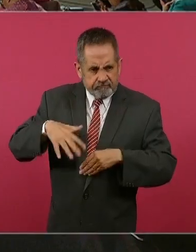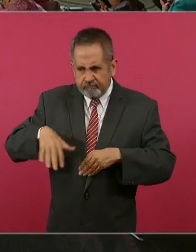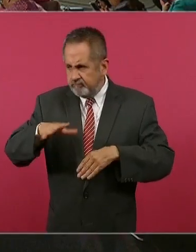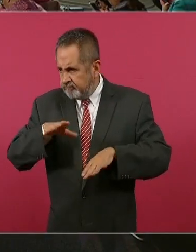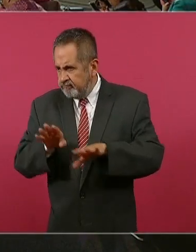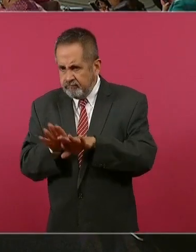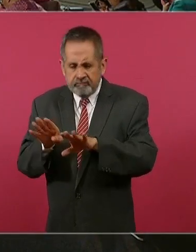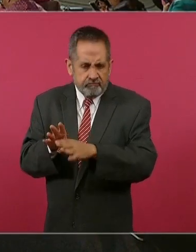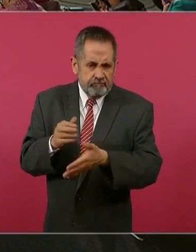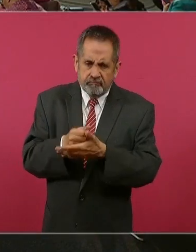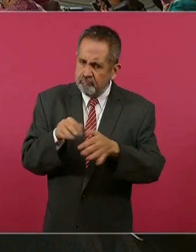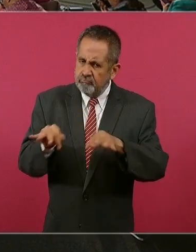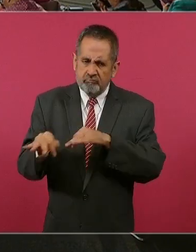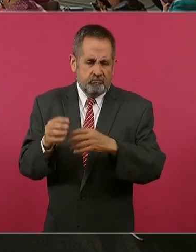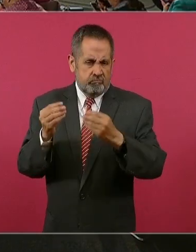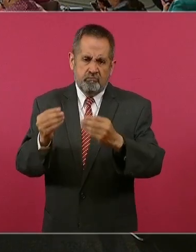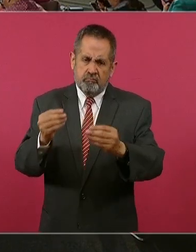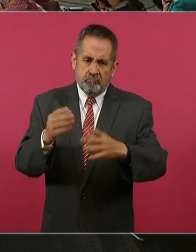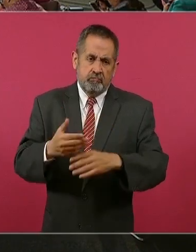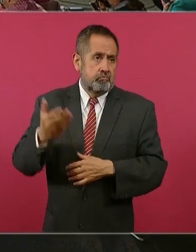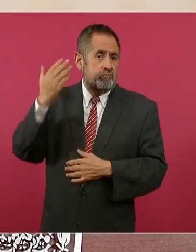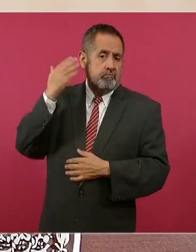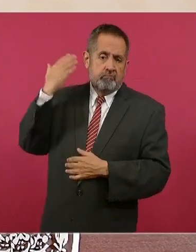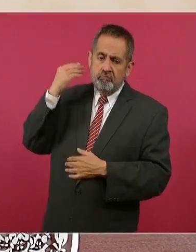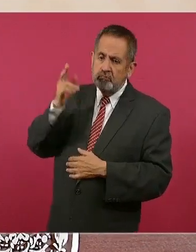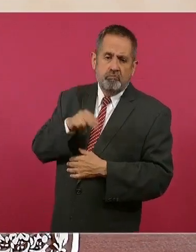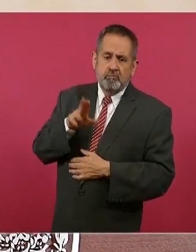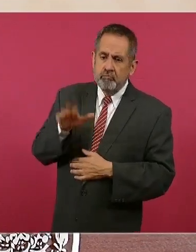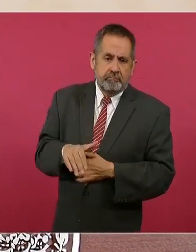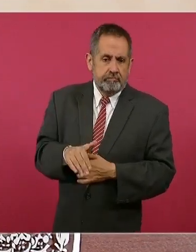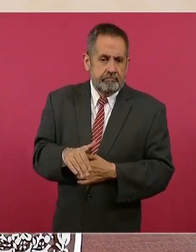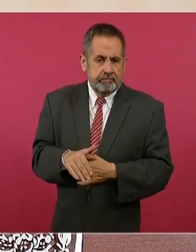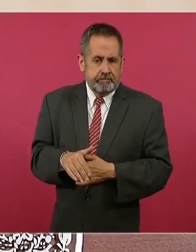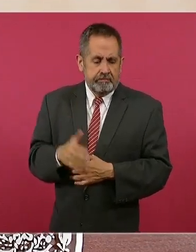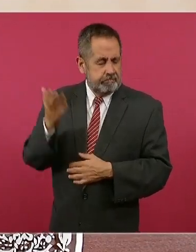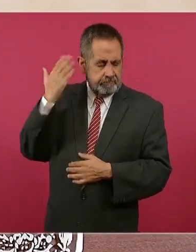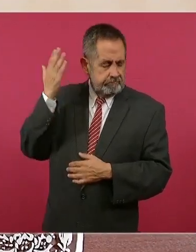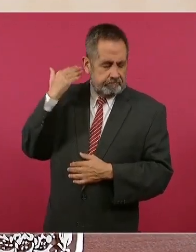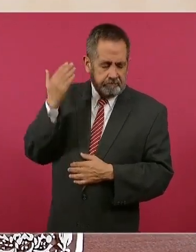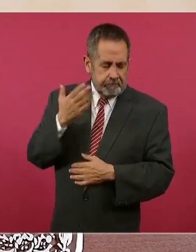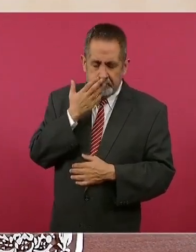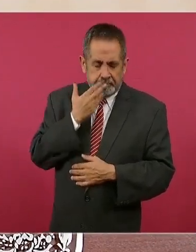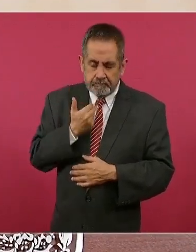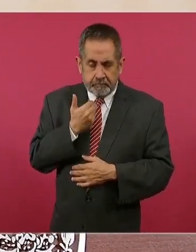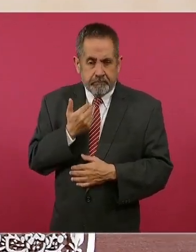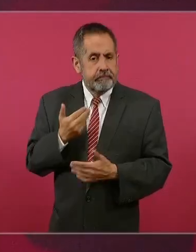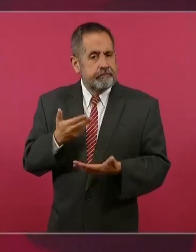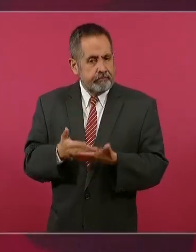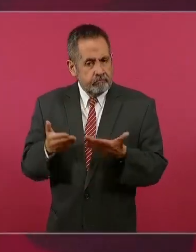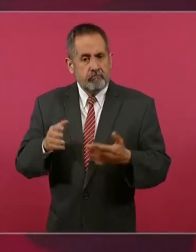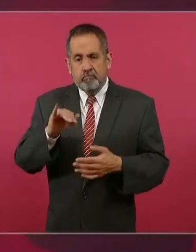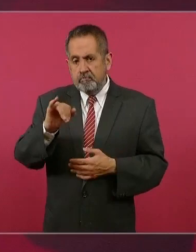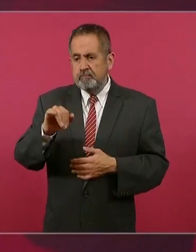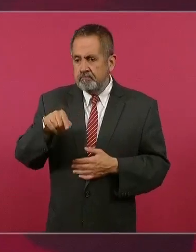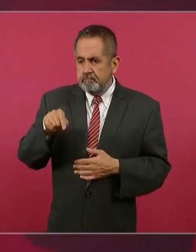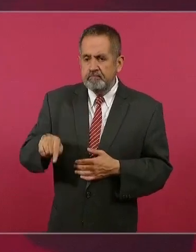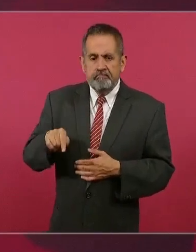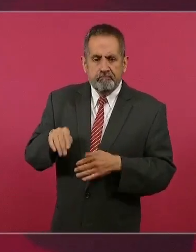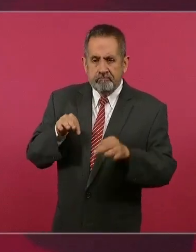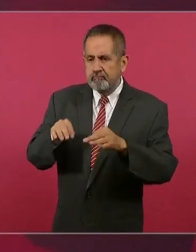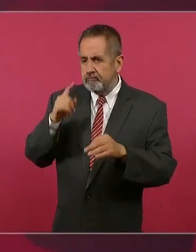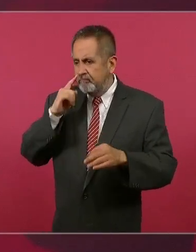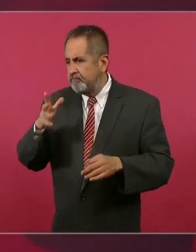materia. Nunca se había llevado a cabo una acción